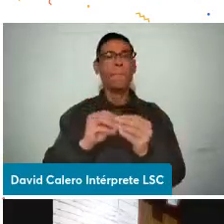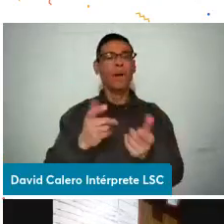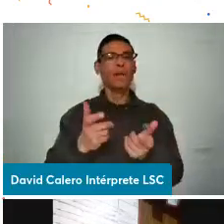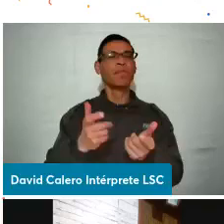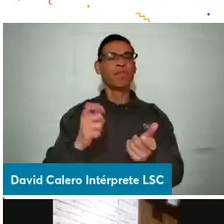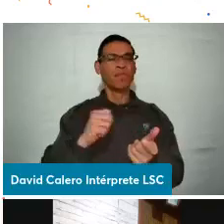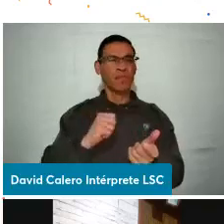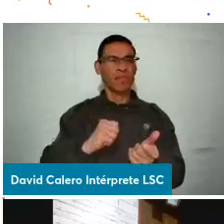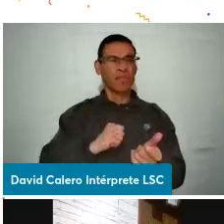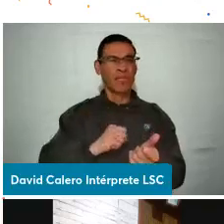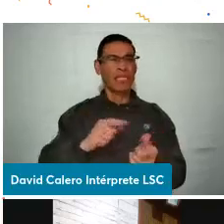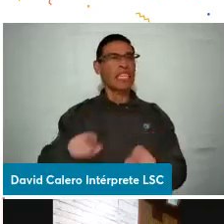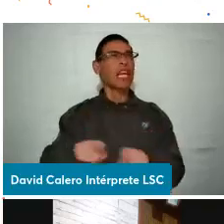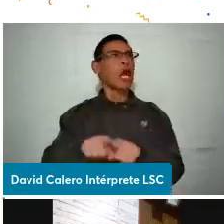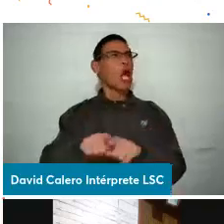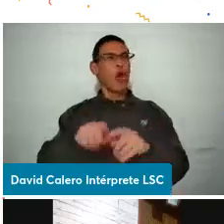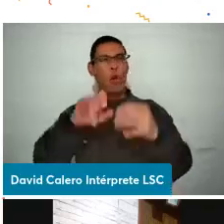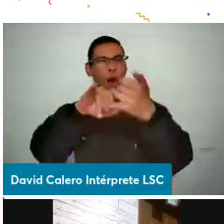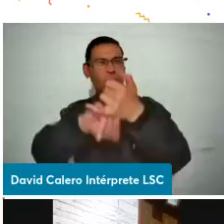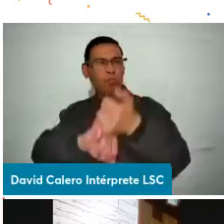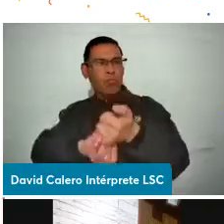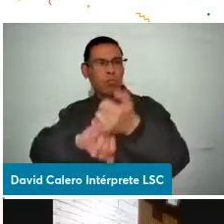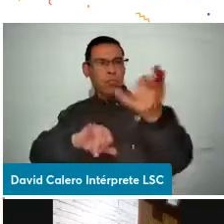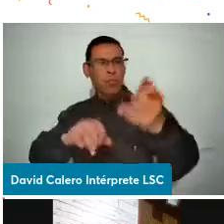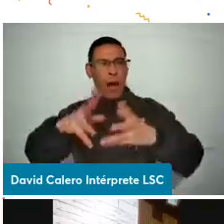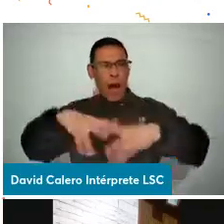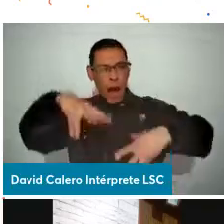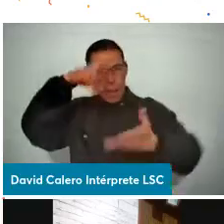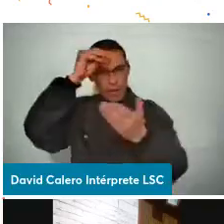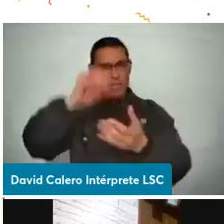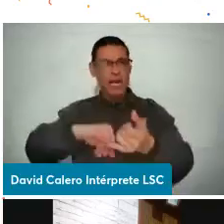de autonomía en el aprendizaje de ellos.